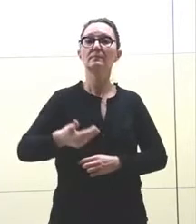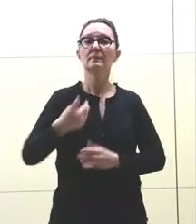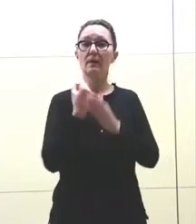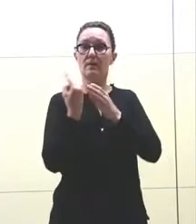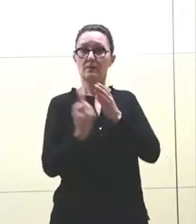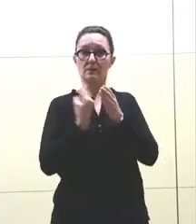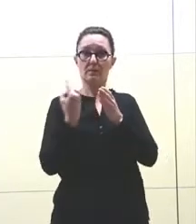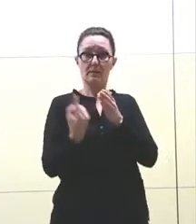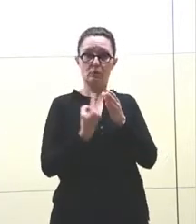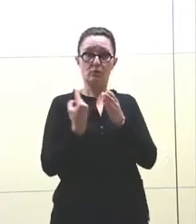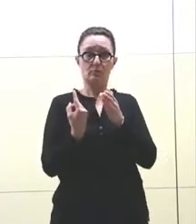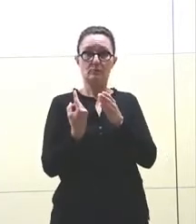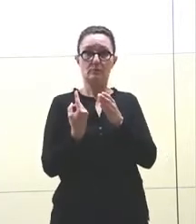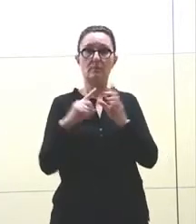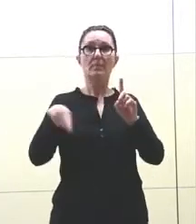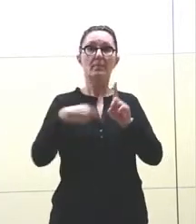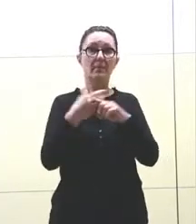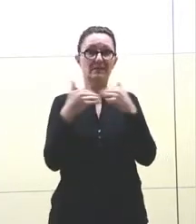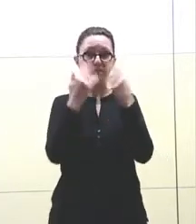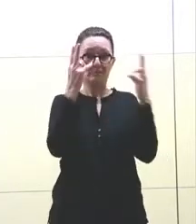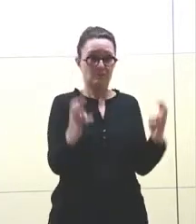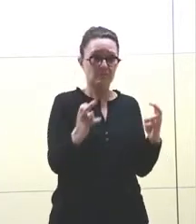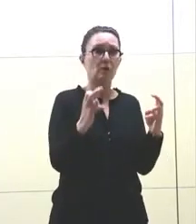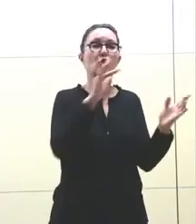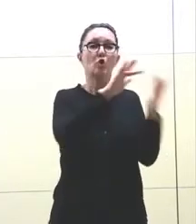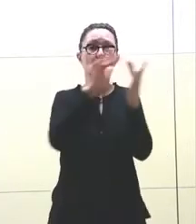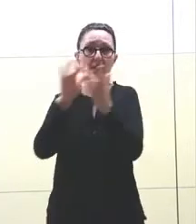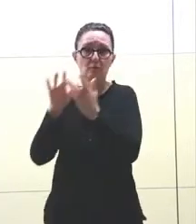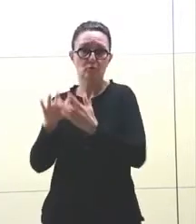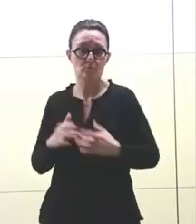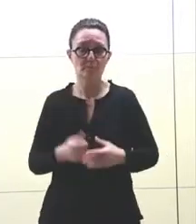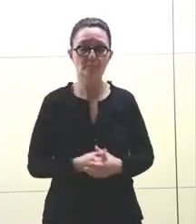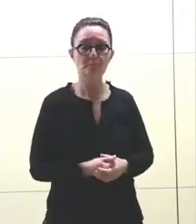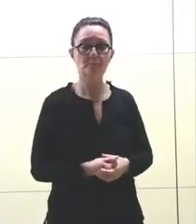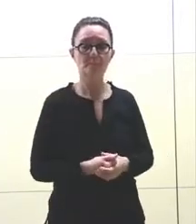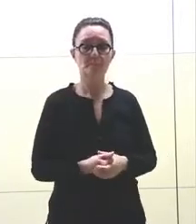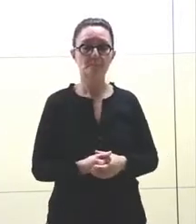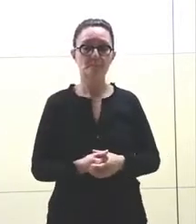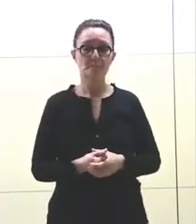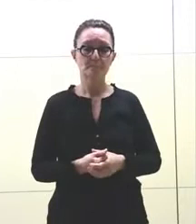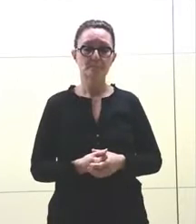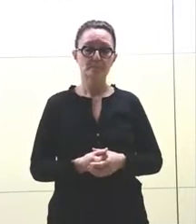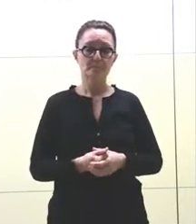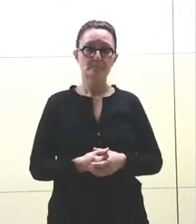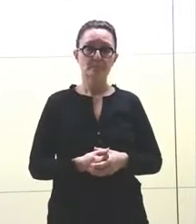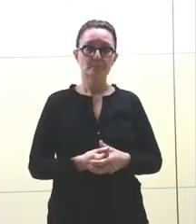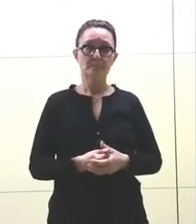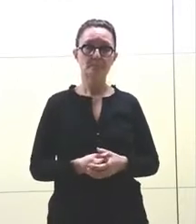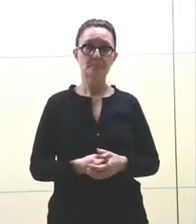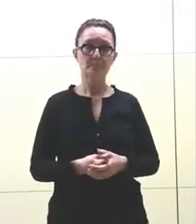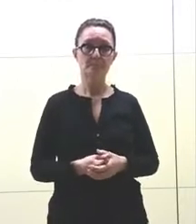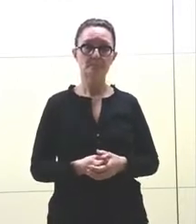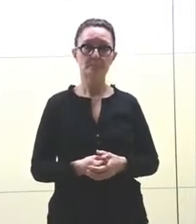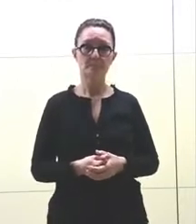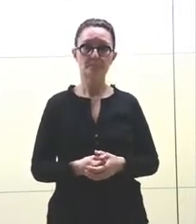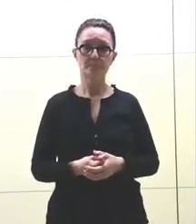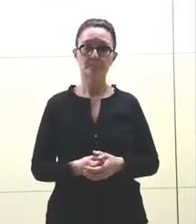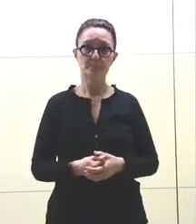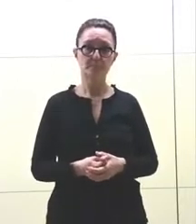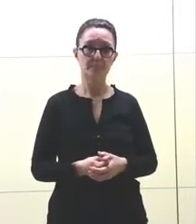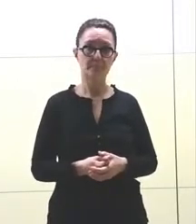de los casos y la cuarentena de los contactos. Bien, en esta situación